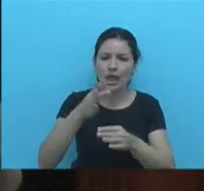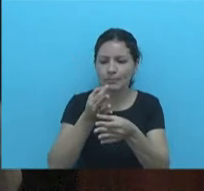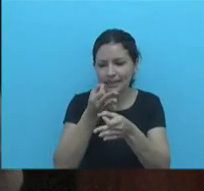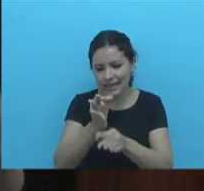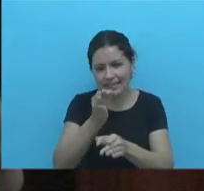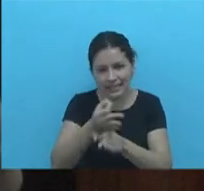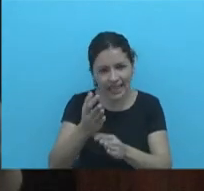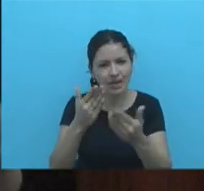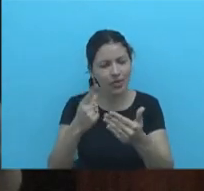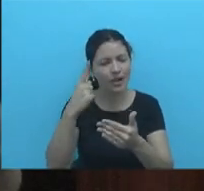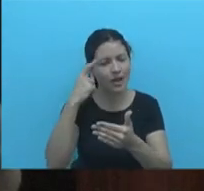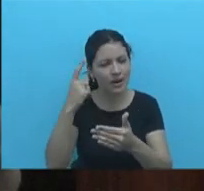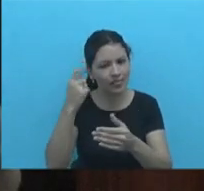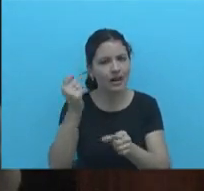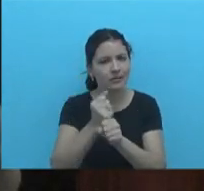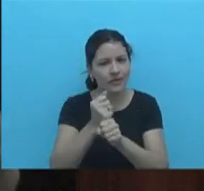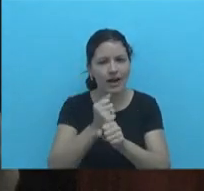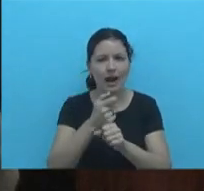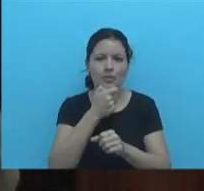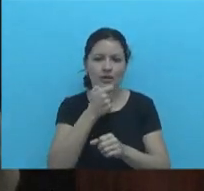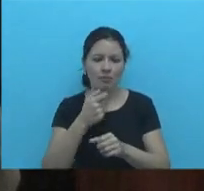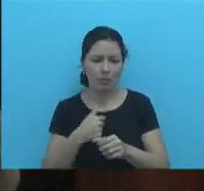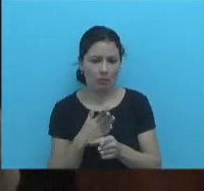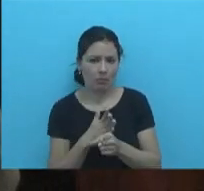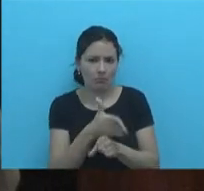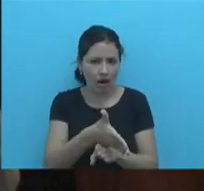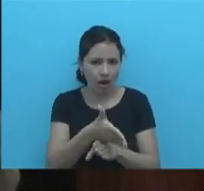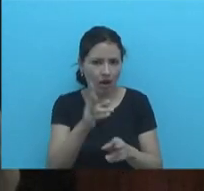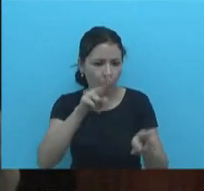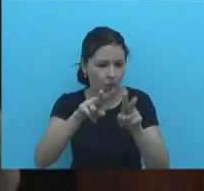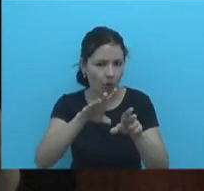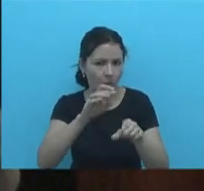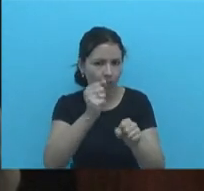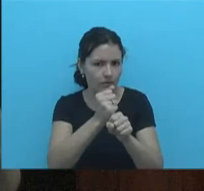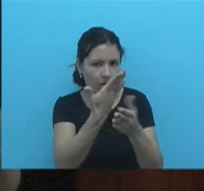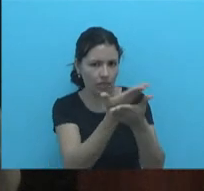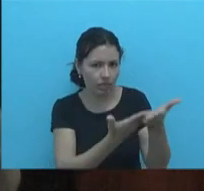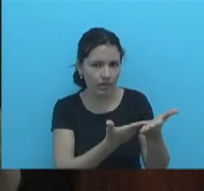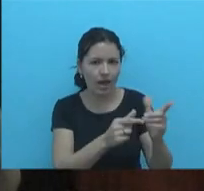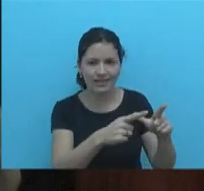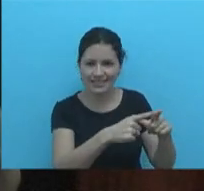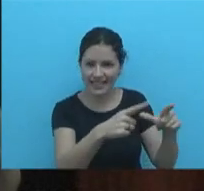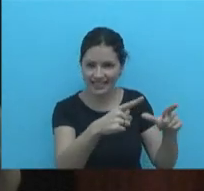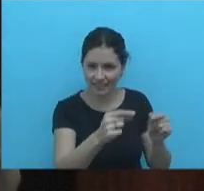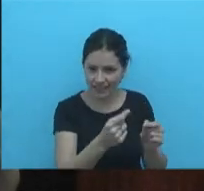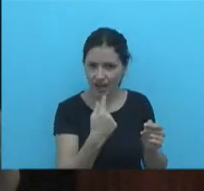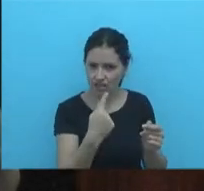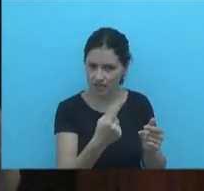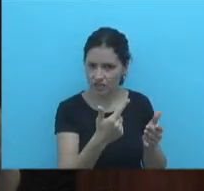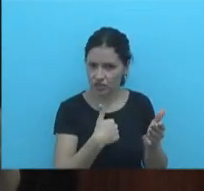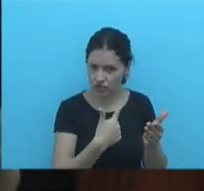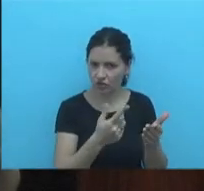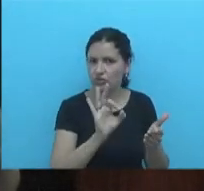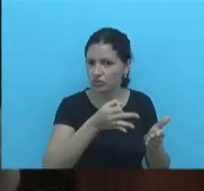te capacita para la hora de ir a pedir un trabajo y igualmente brinda un título avalado por las instituciones donde